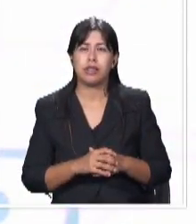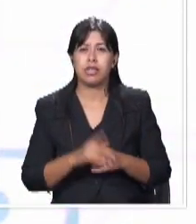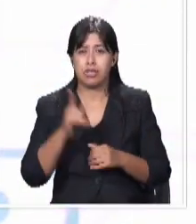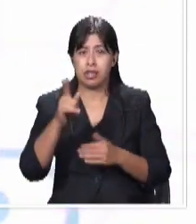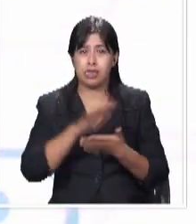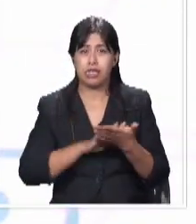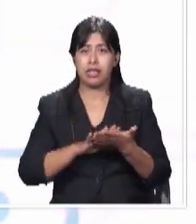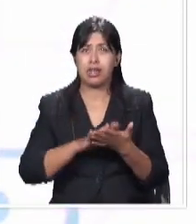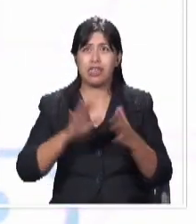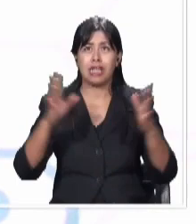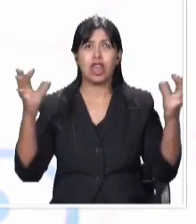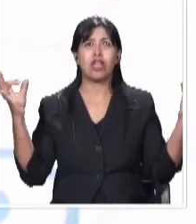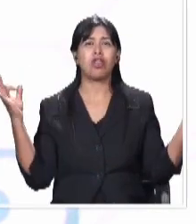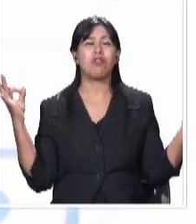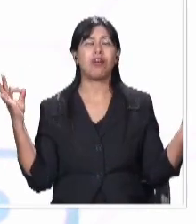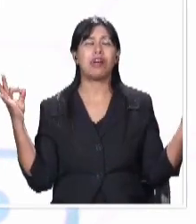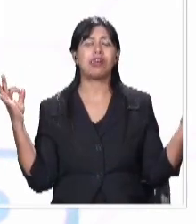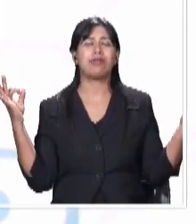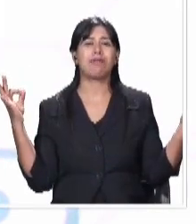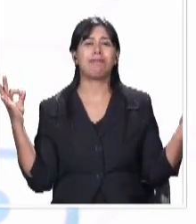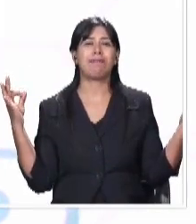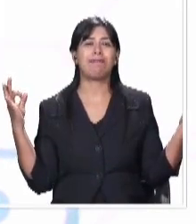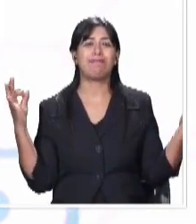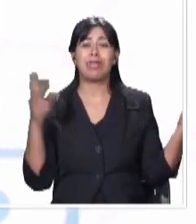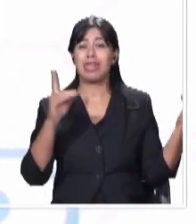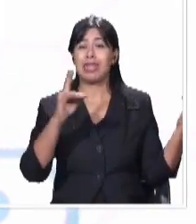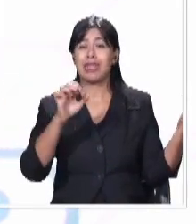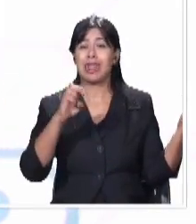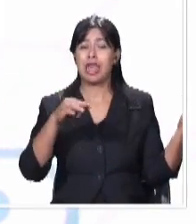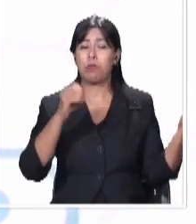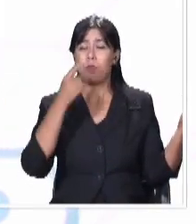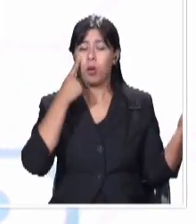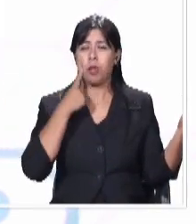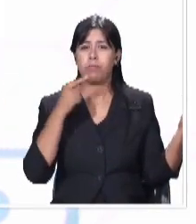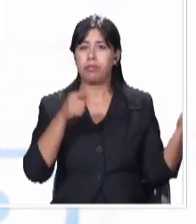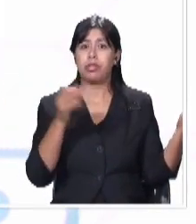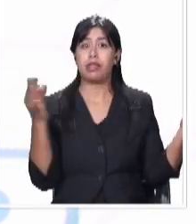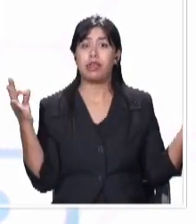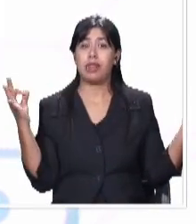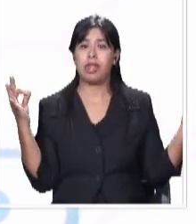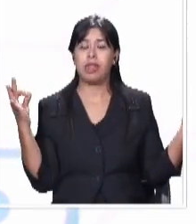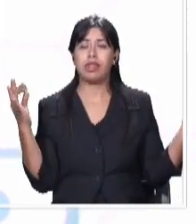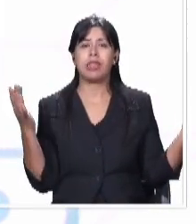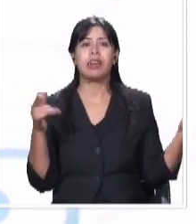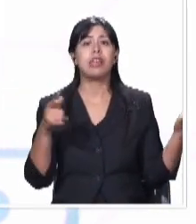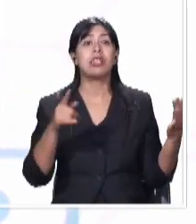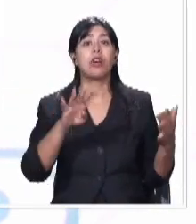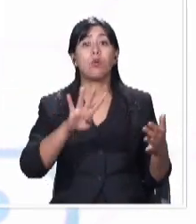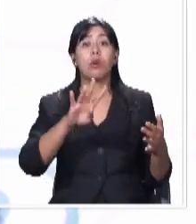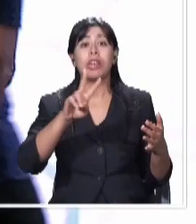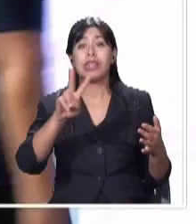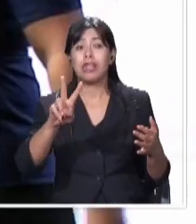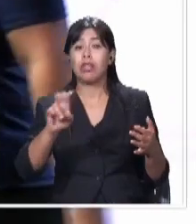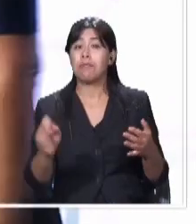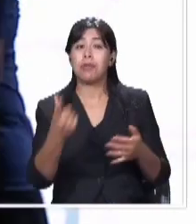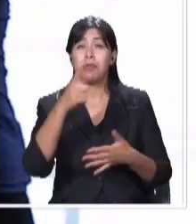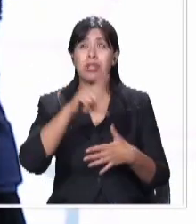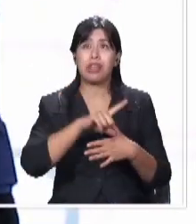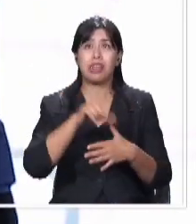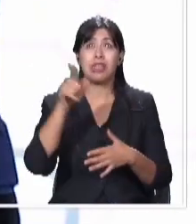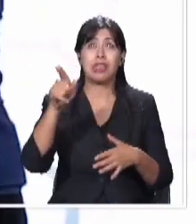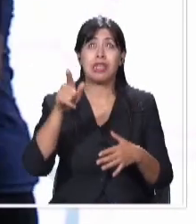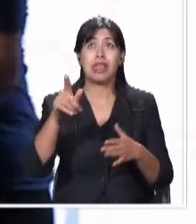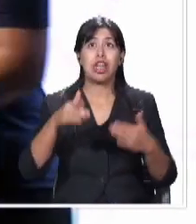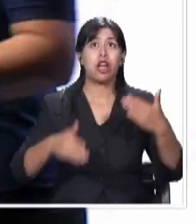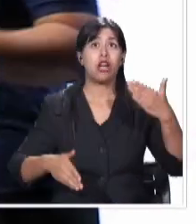Ahí le está haciendo yoga. Es un demo que viene. La gracia de este robot es el número 42 en el mundo, el primero en Latinoamérica. Y todos